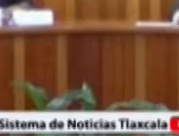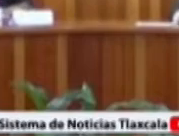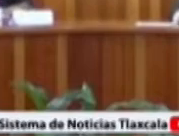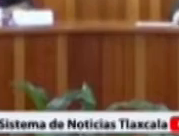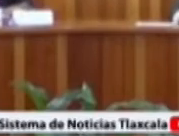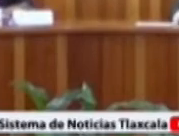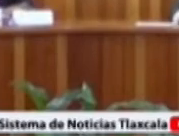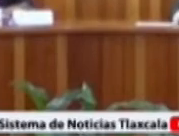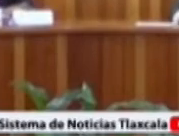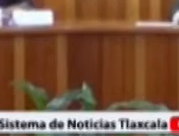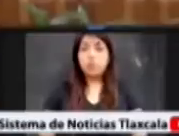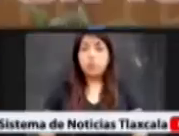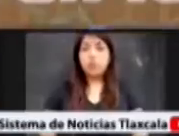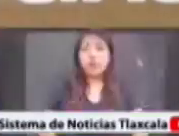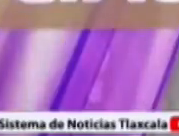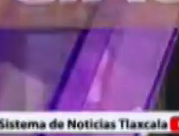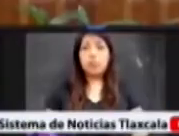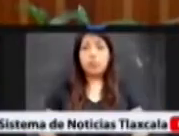designación correspondiente.